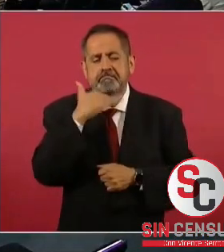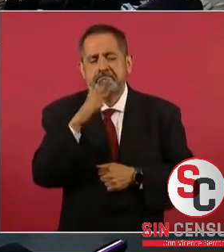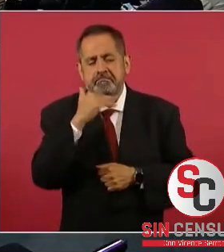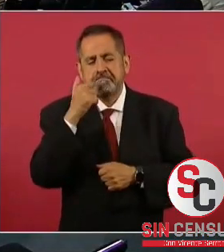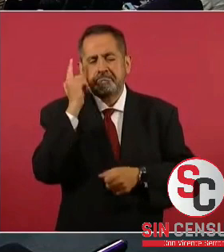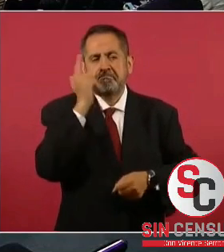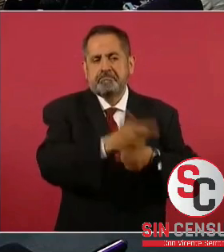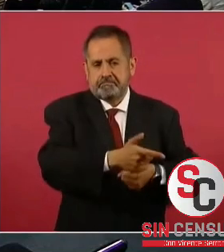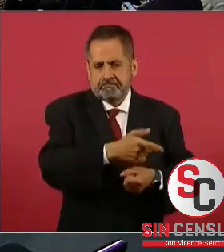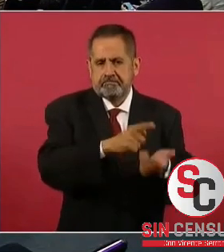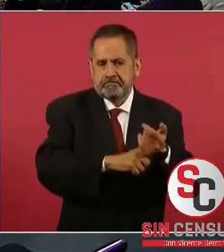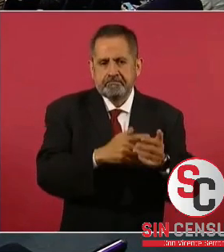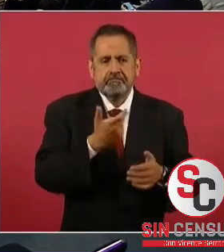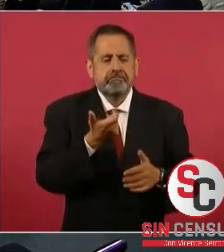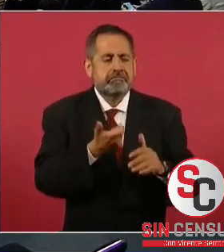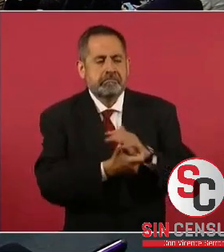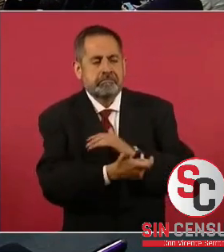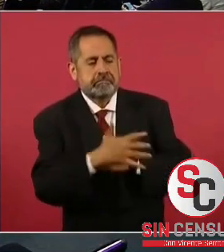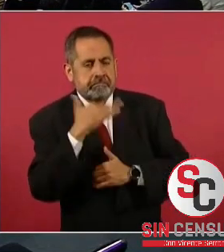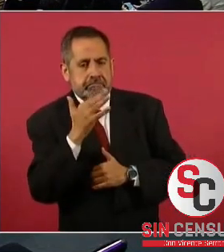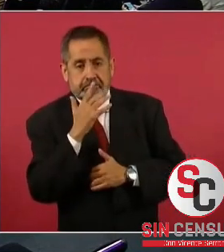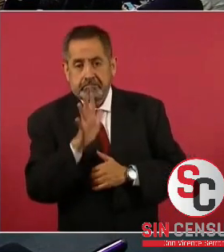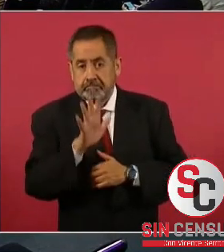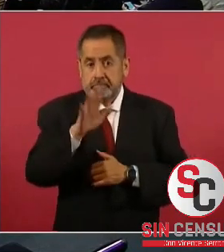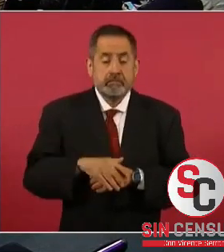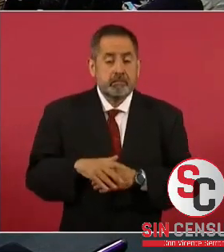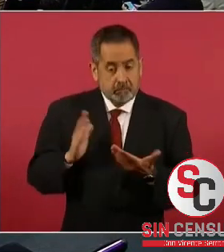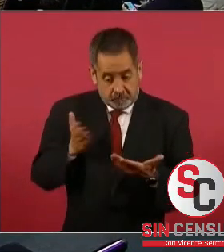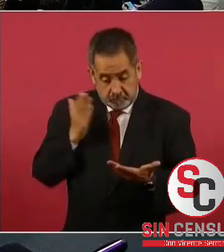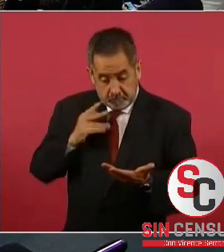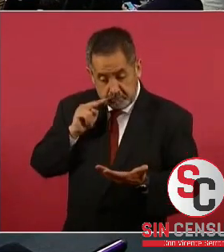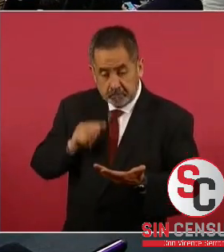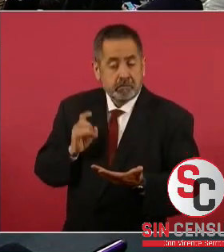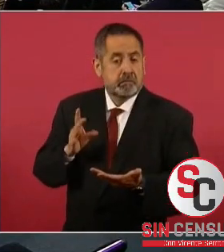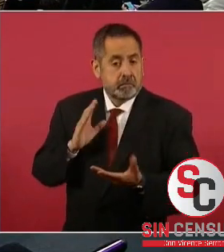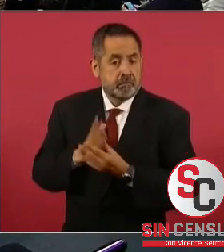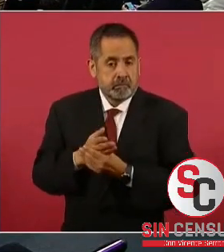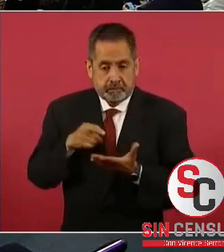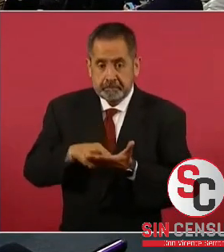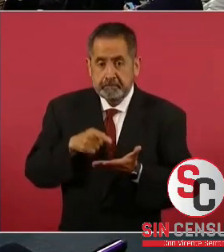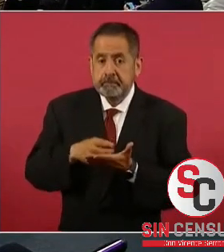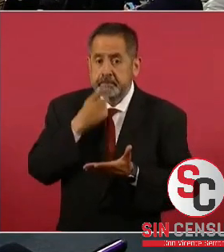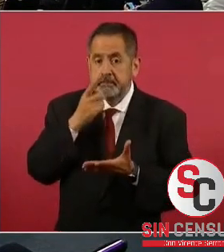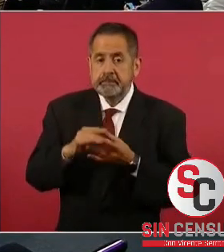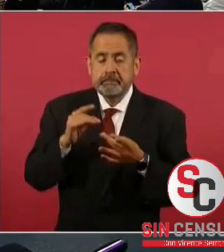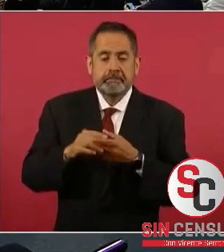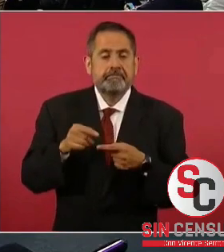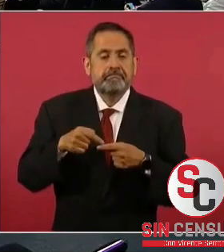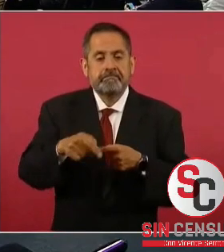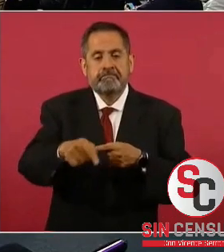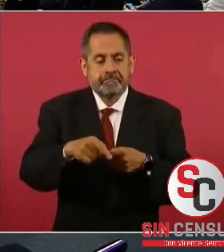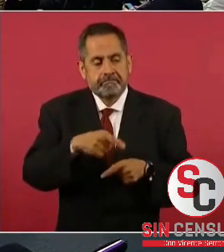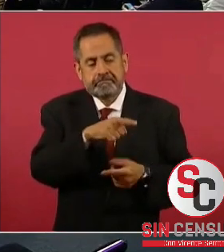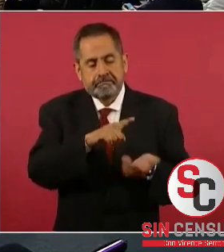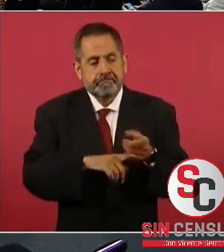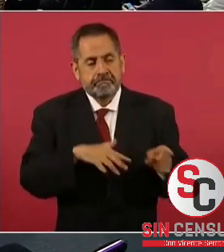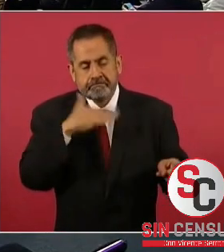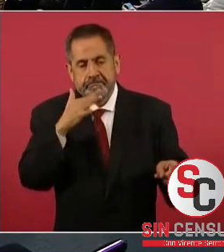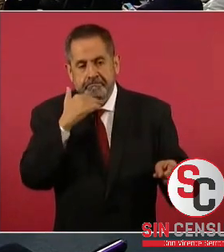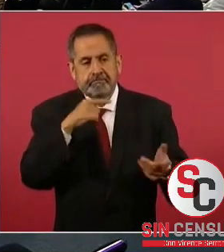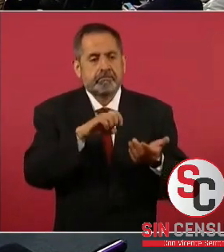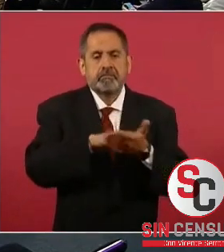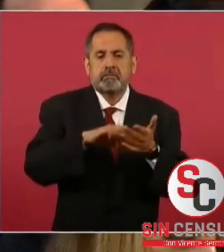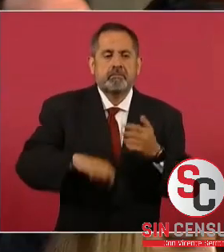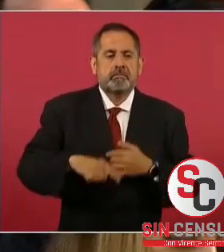encontró previamente. Nosotros tuvimos acceso a los expedientes y ahí se habla, por ejemplo, de estas actividades vulnerables, como en el caso